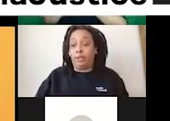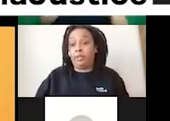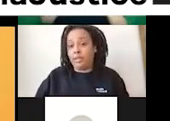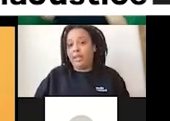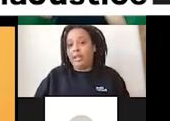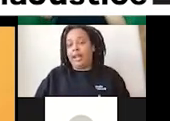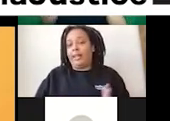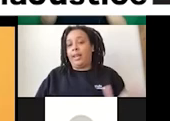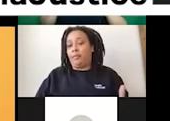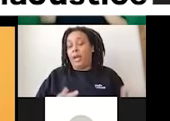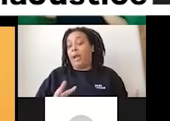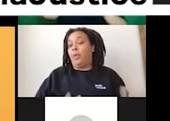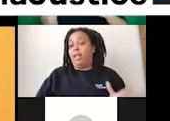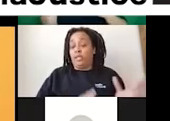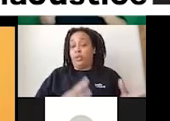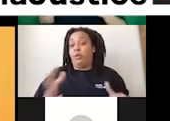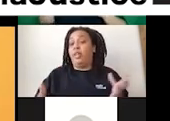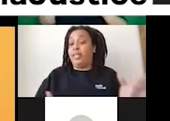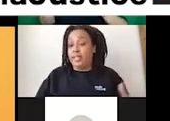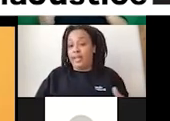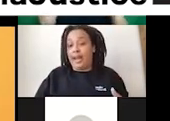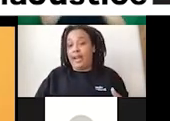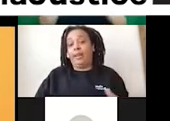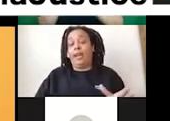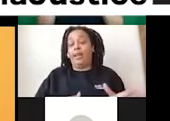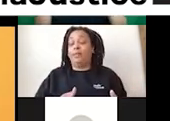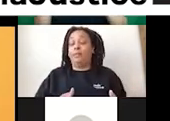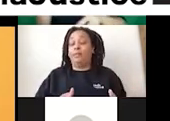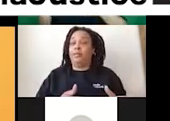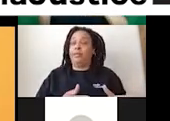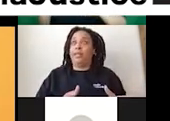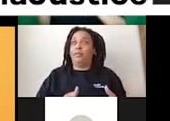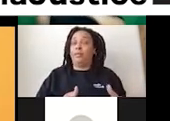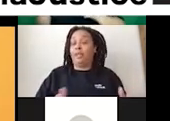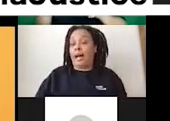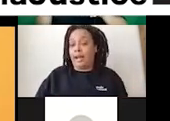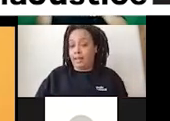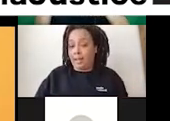estudios negros etcétera entonces varias